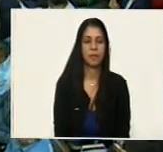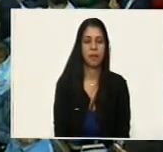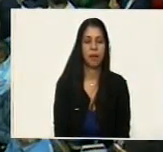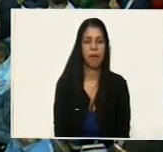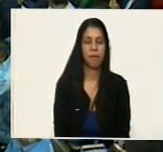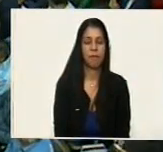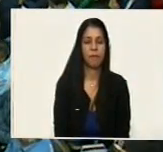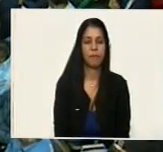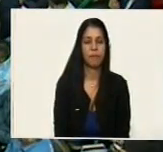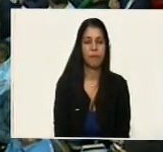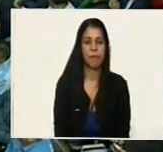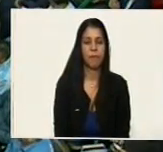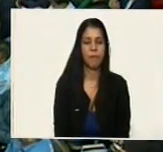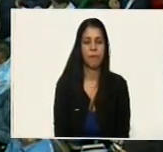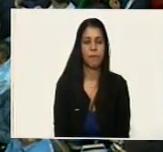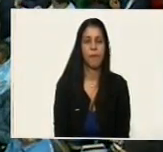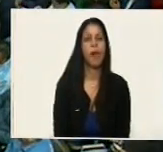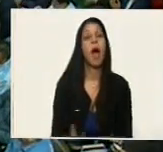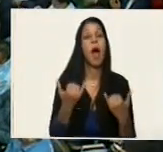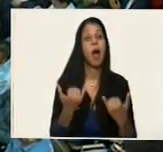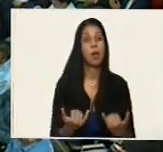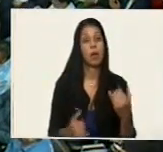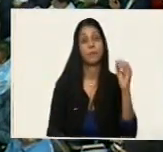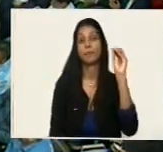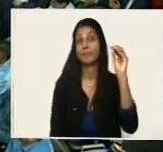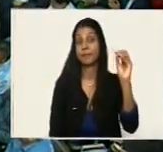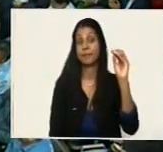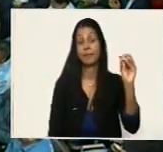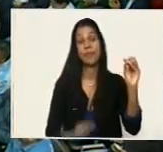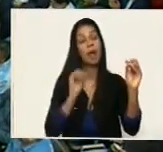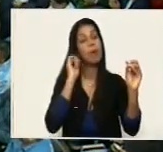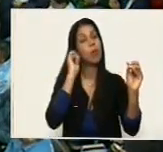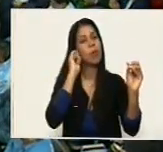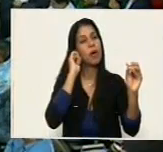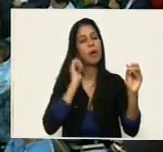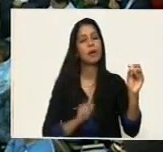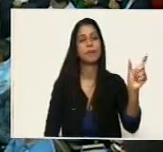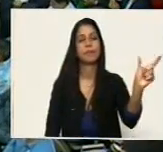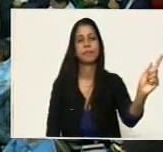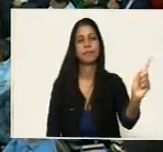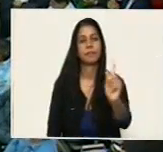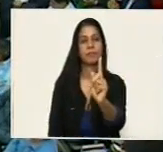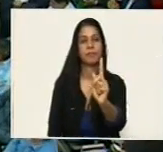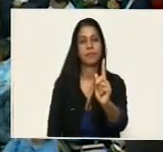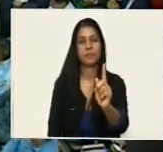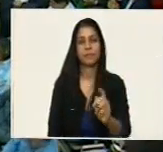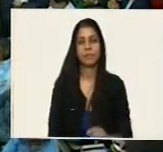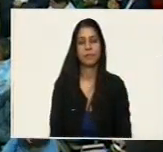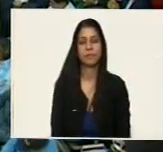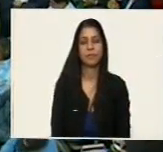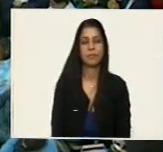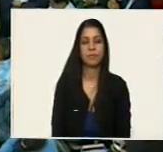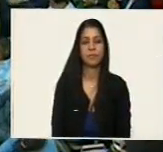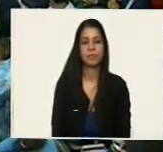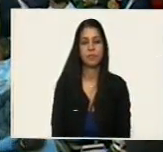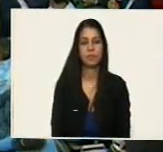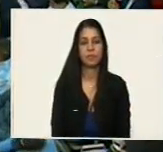Barrera. La selección de representantes del Banco Central la palabra de Venezuela. La constituyente Busi Kamala Galeano. Se realizó